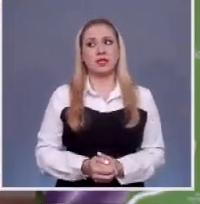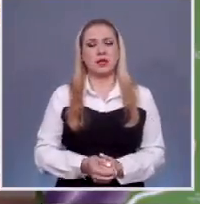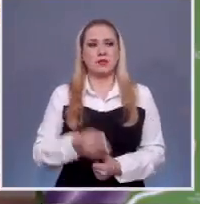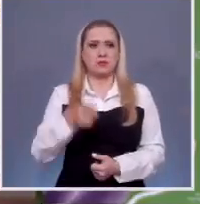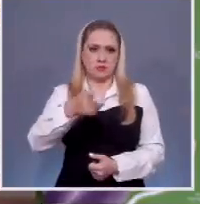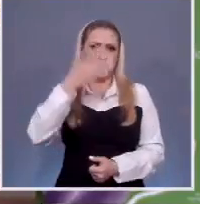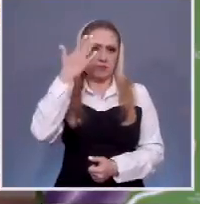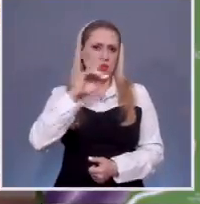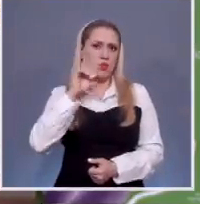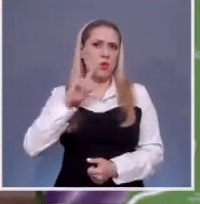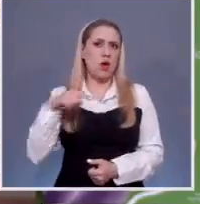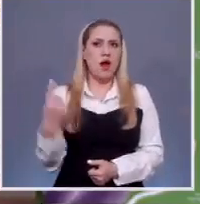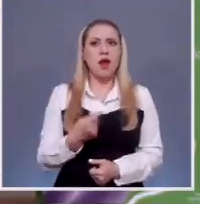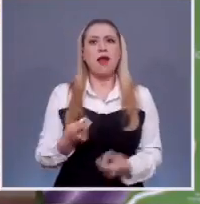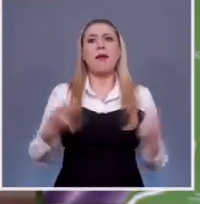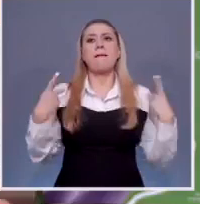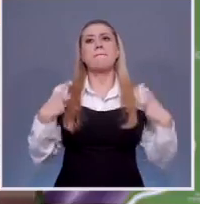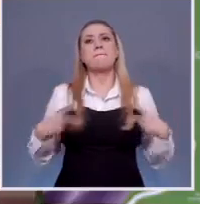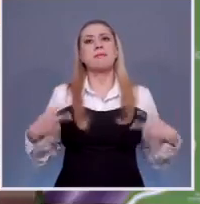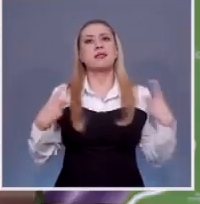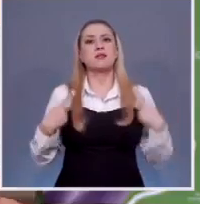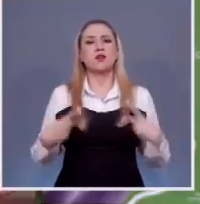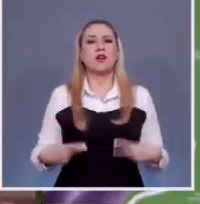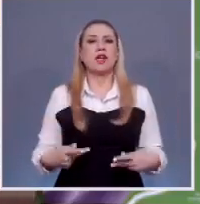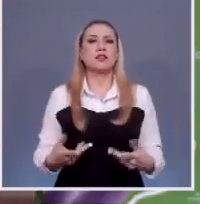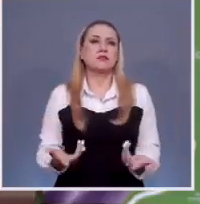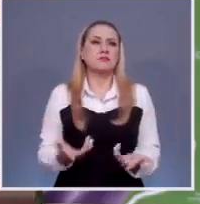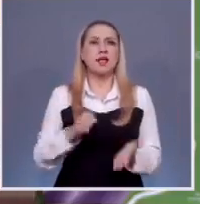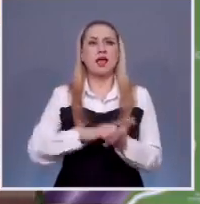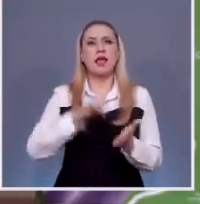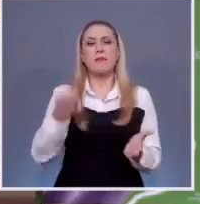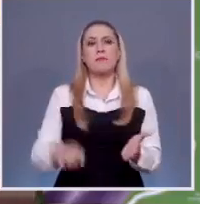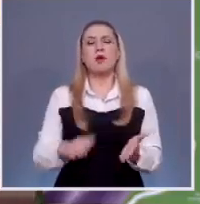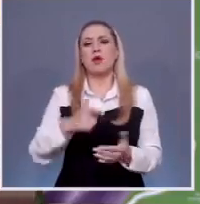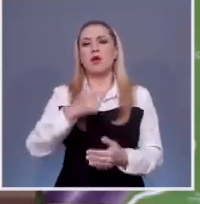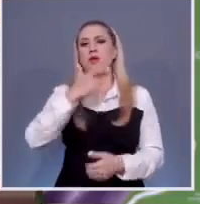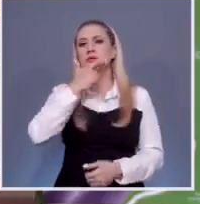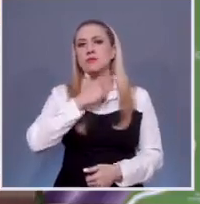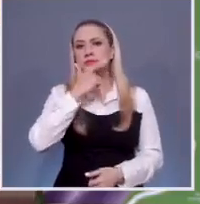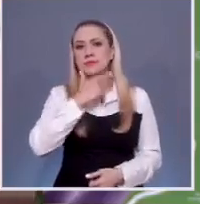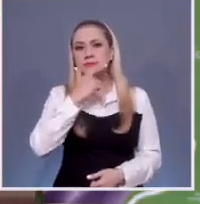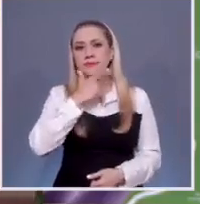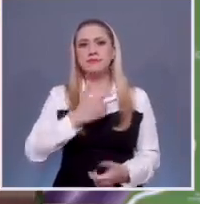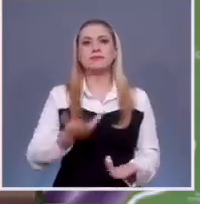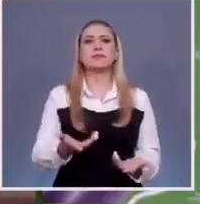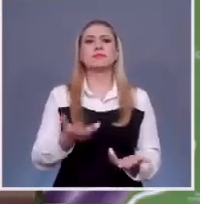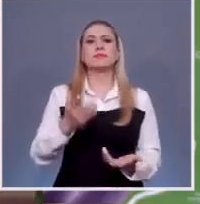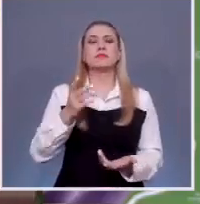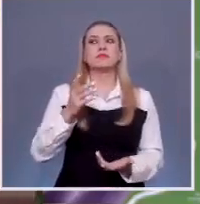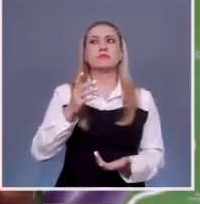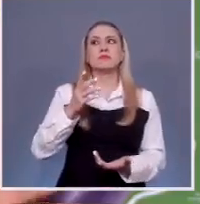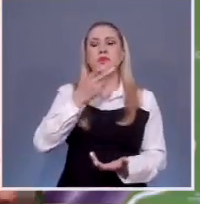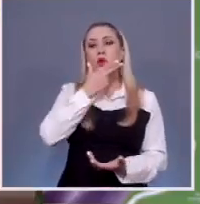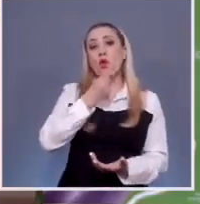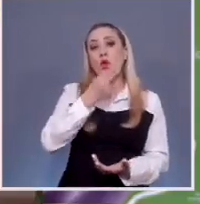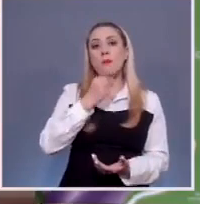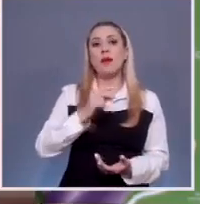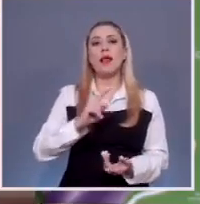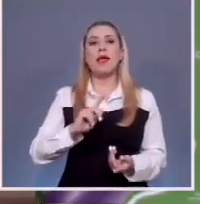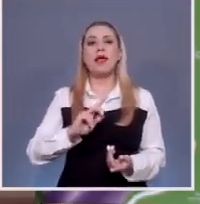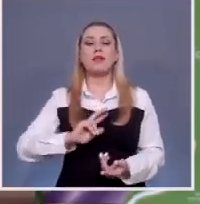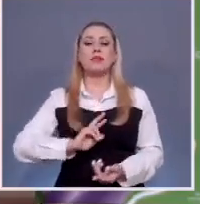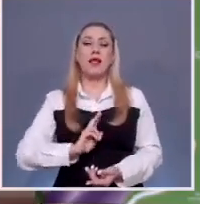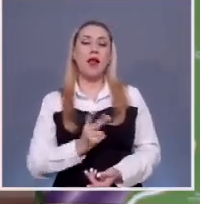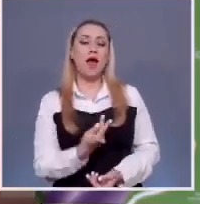también las personas con capacidad de gestar, ¿no? Las personas gestantes, dentro de los que entran las personas no binarias, los hombres trans. Y eso también es muy importante